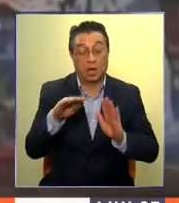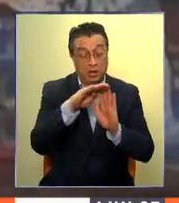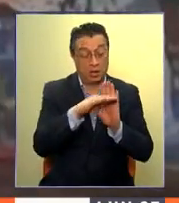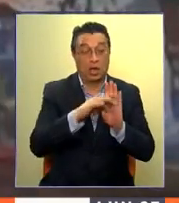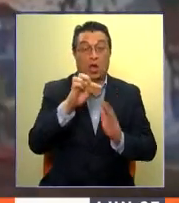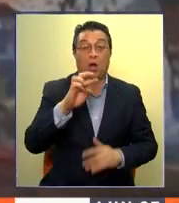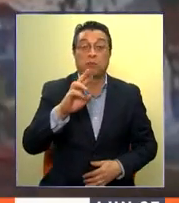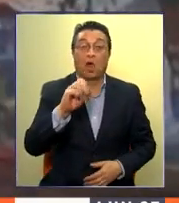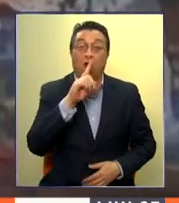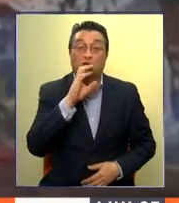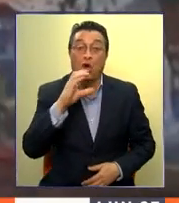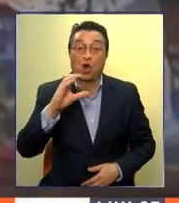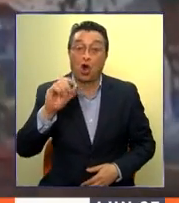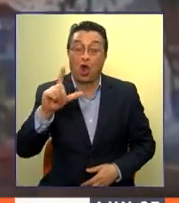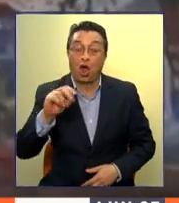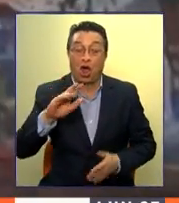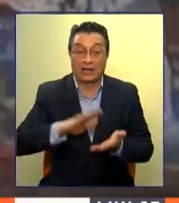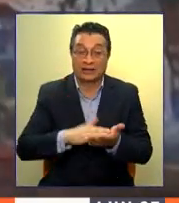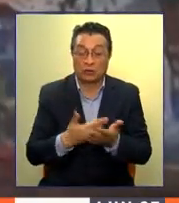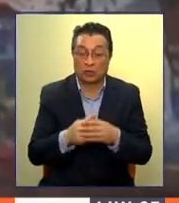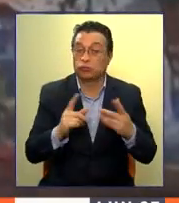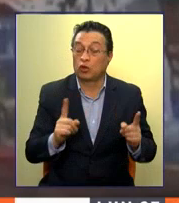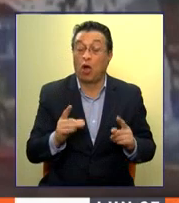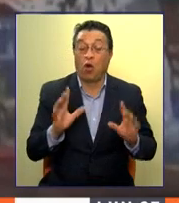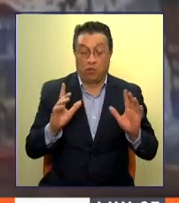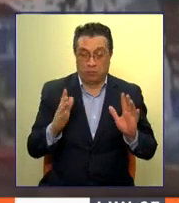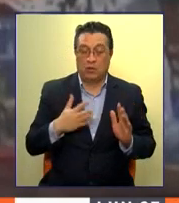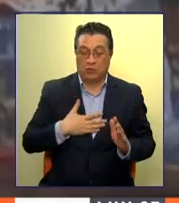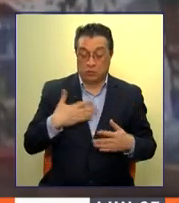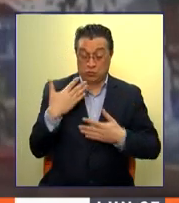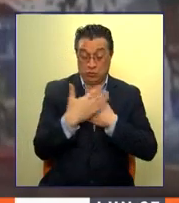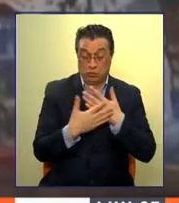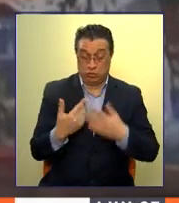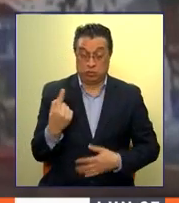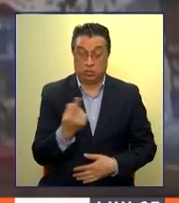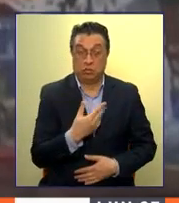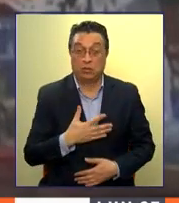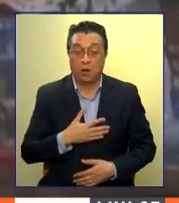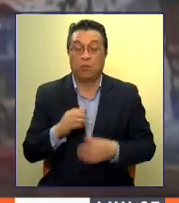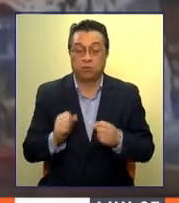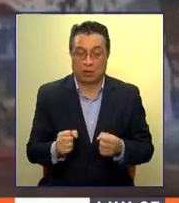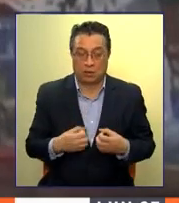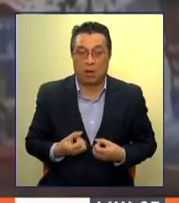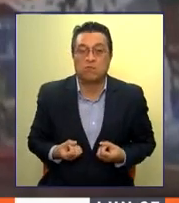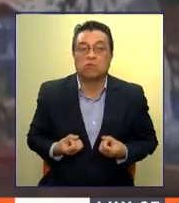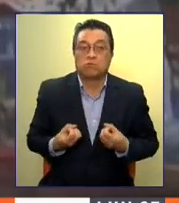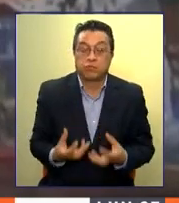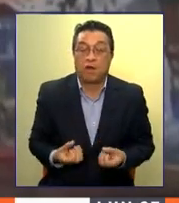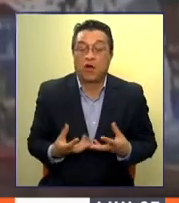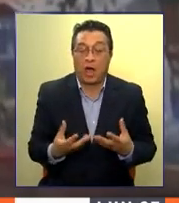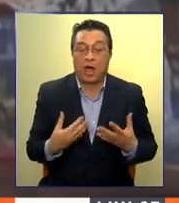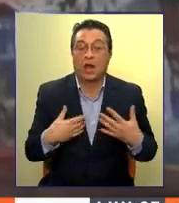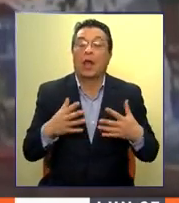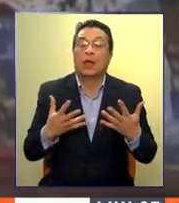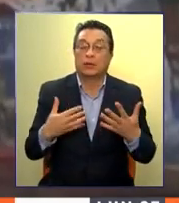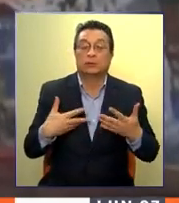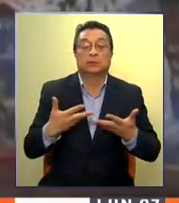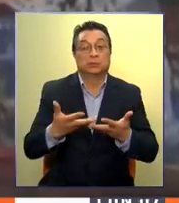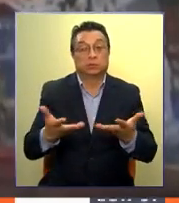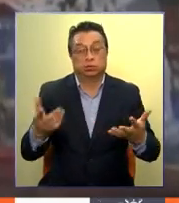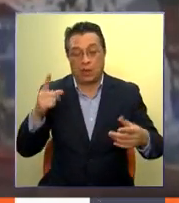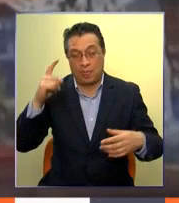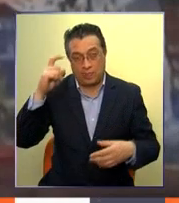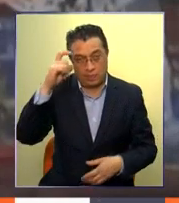si nosotros no nos cuidamos desde ya podemos generar un ambiente muy